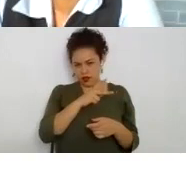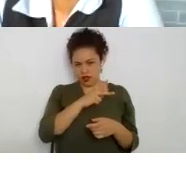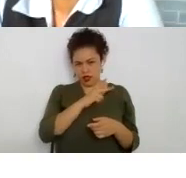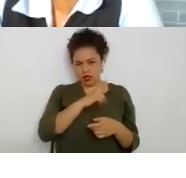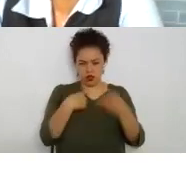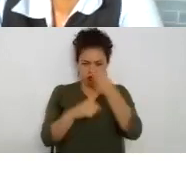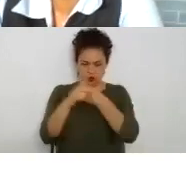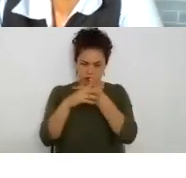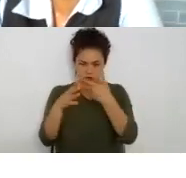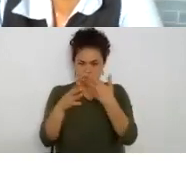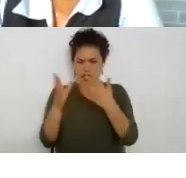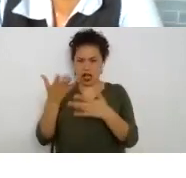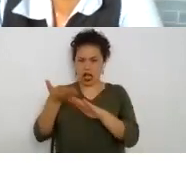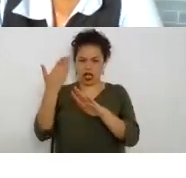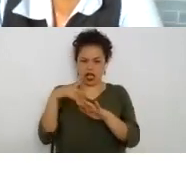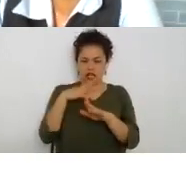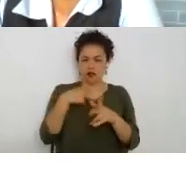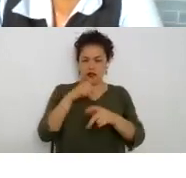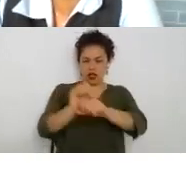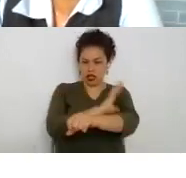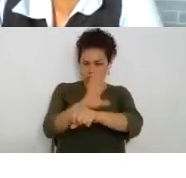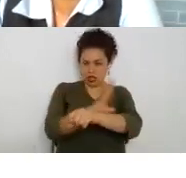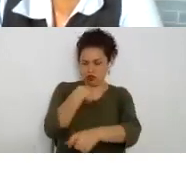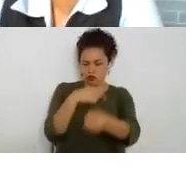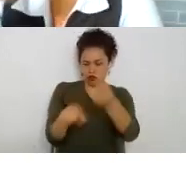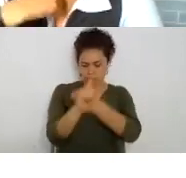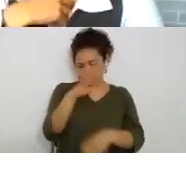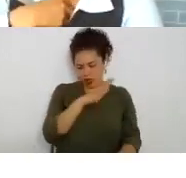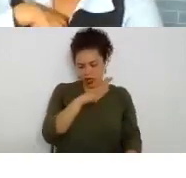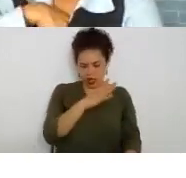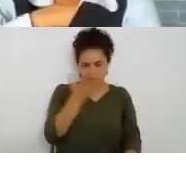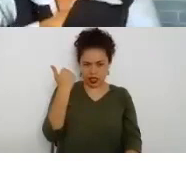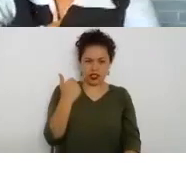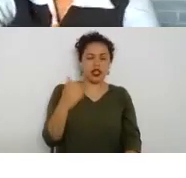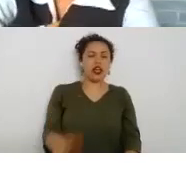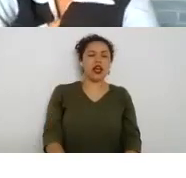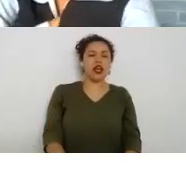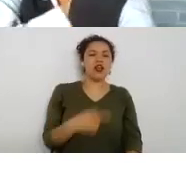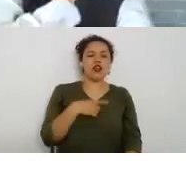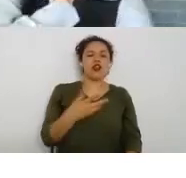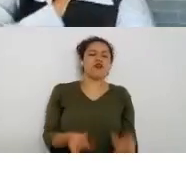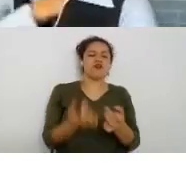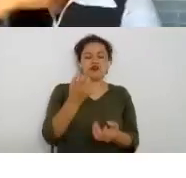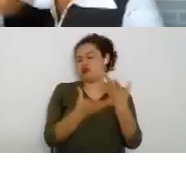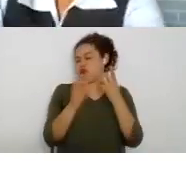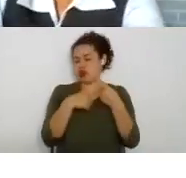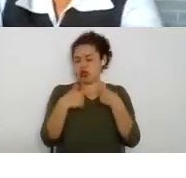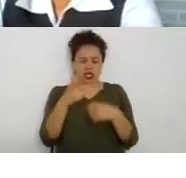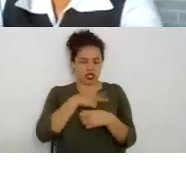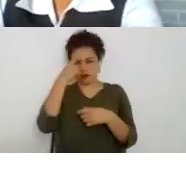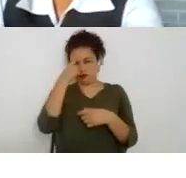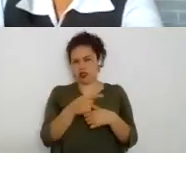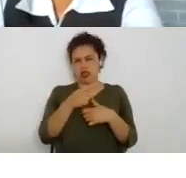problema por una descarga eléctrica. No tuve ninguna quemadura, ninguna lesión por salida